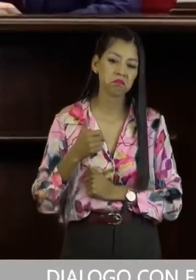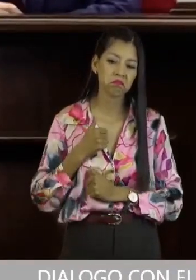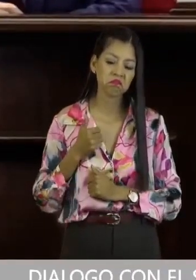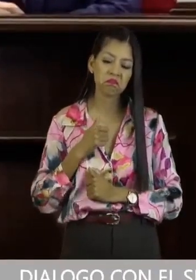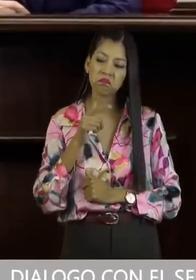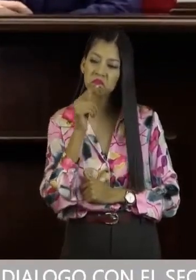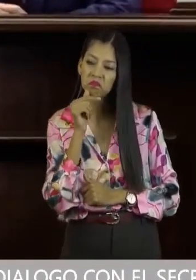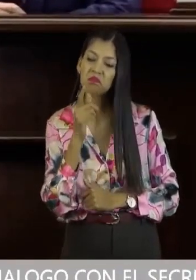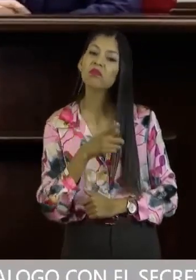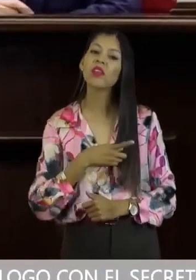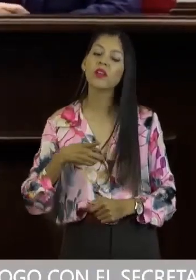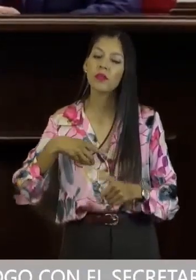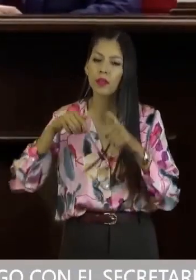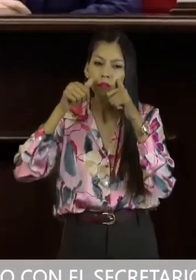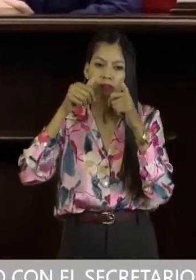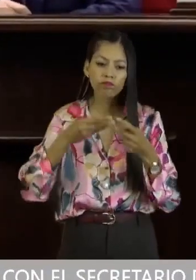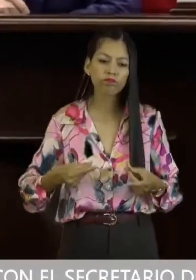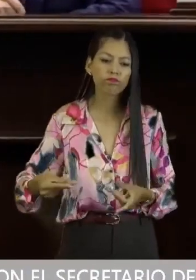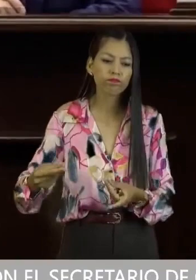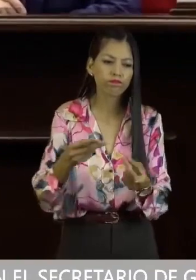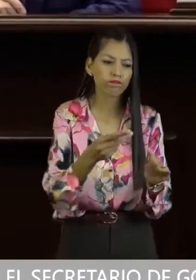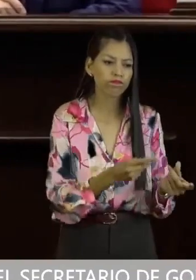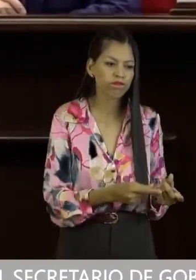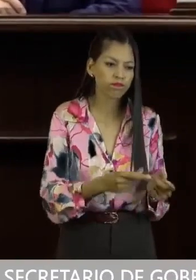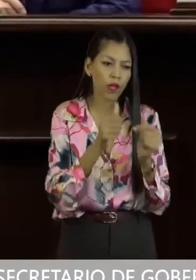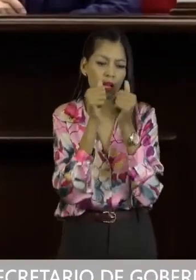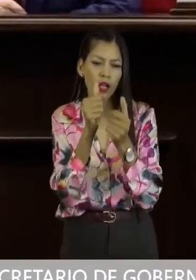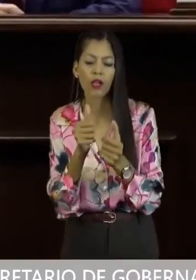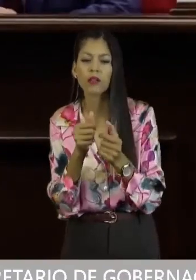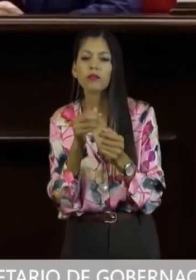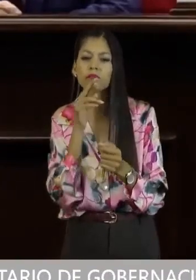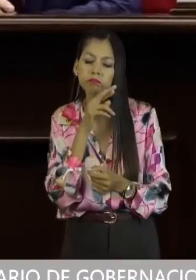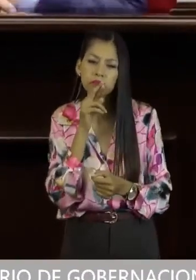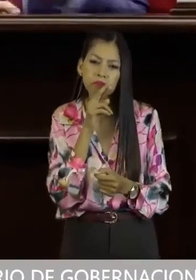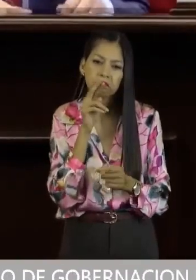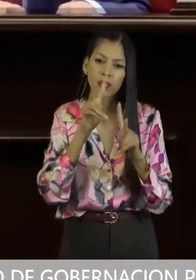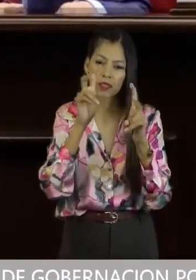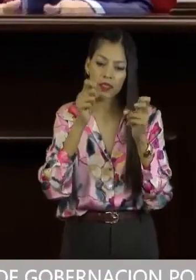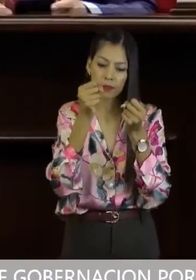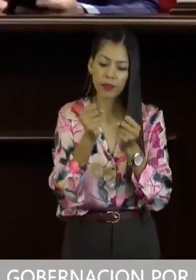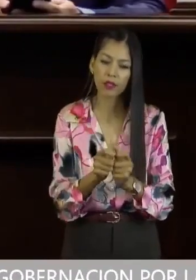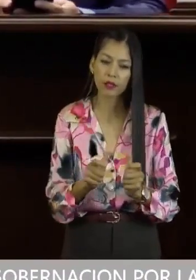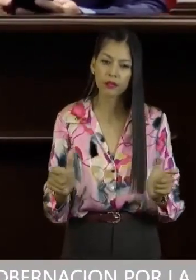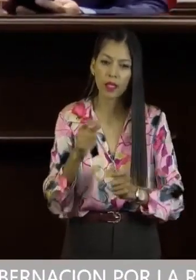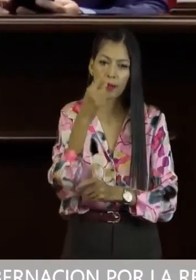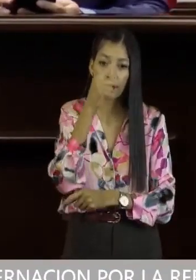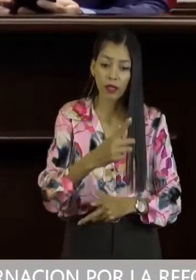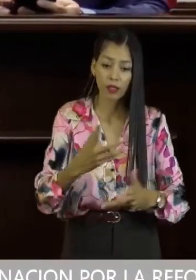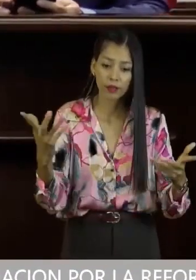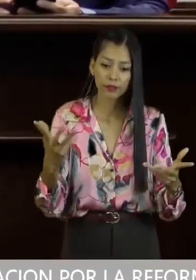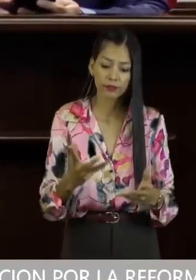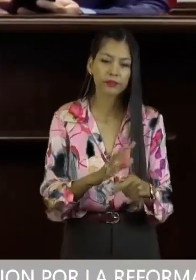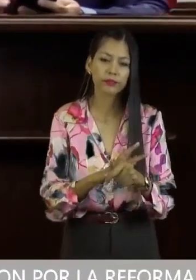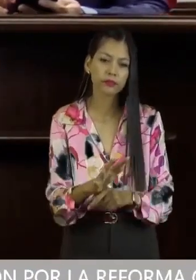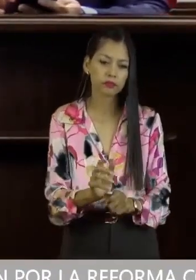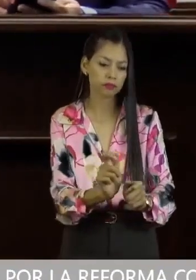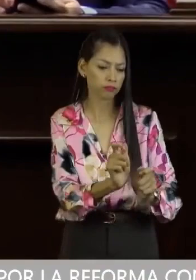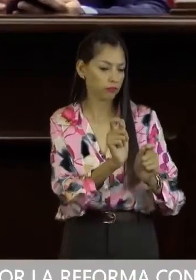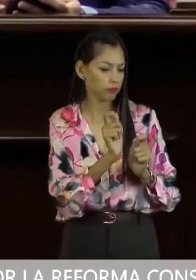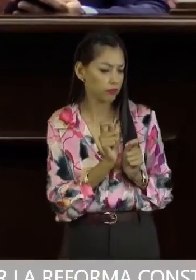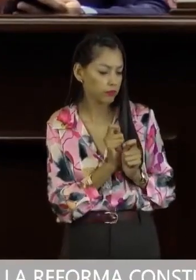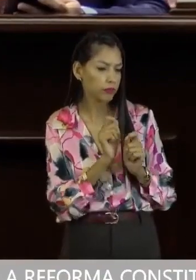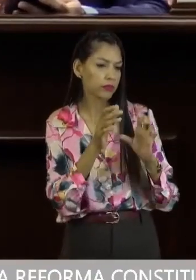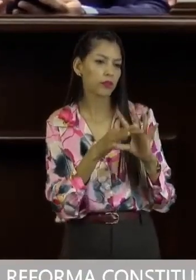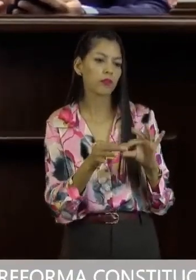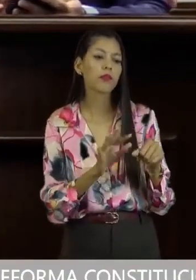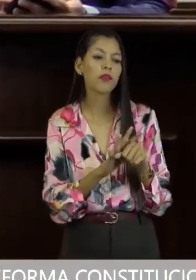actuar en tareas de seguridad pública. Y para hacerlo, asumieron como propia una definición que